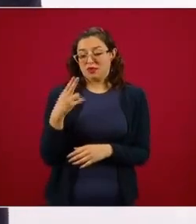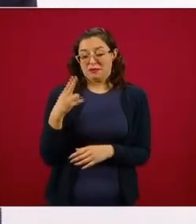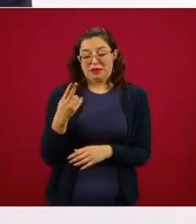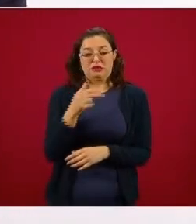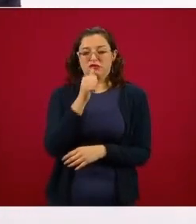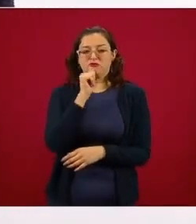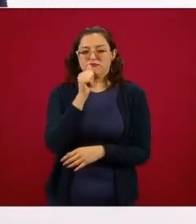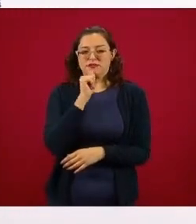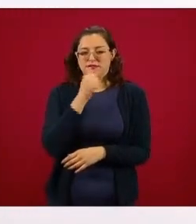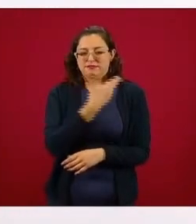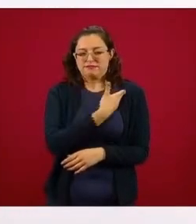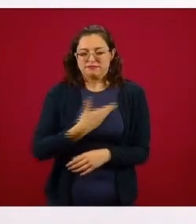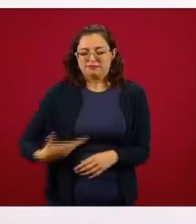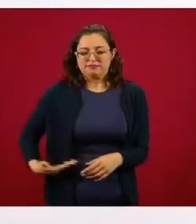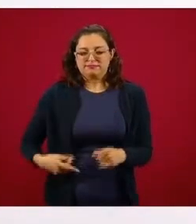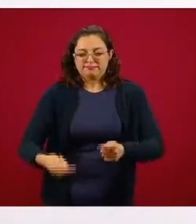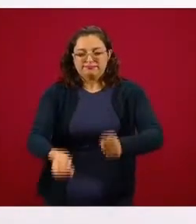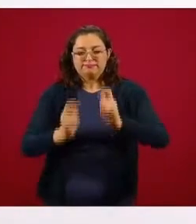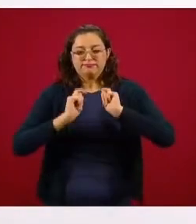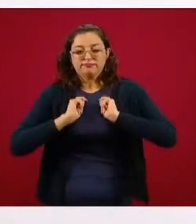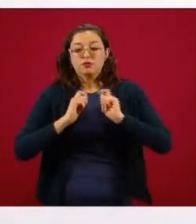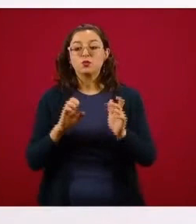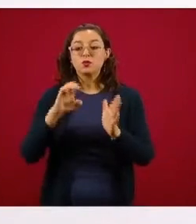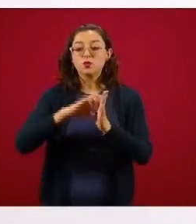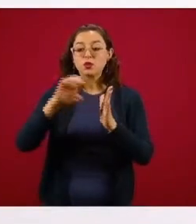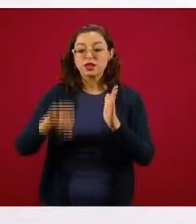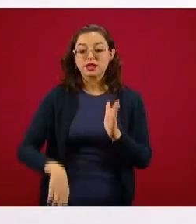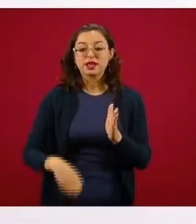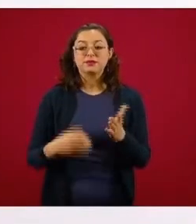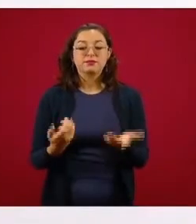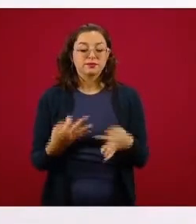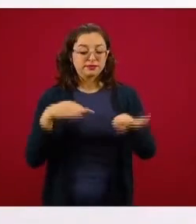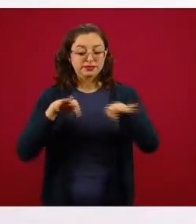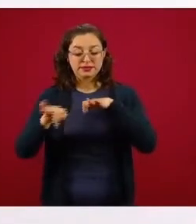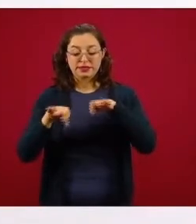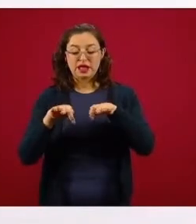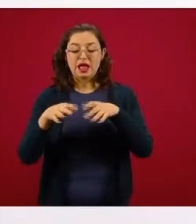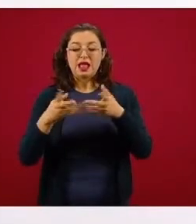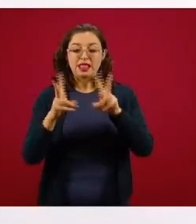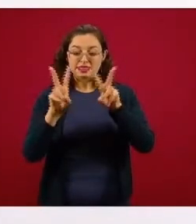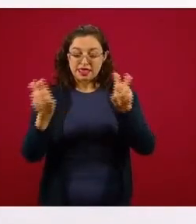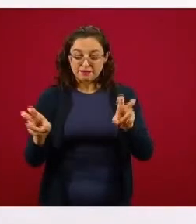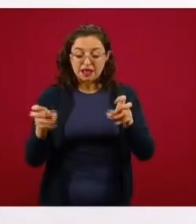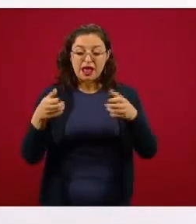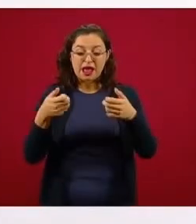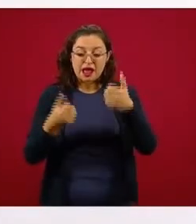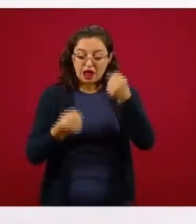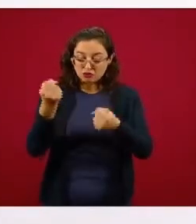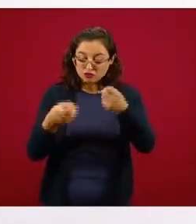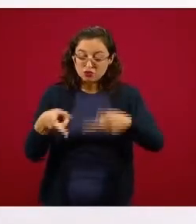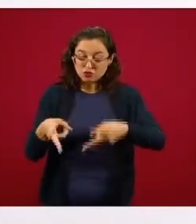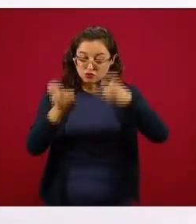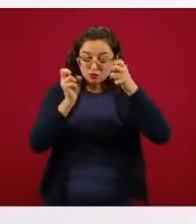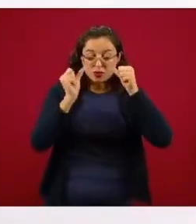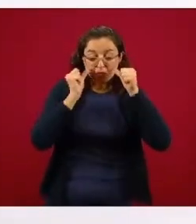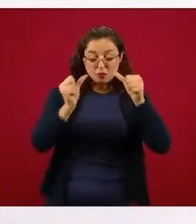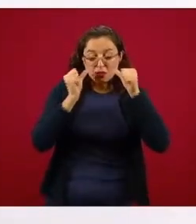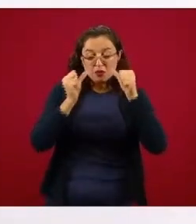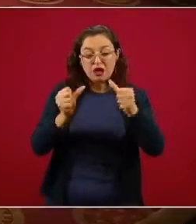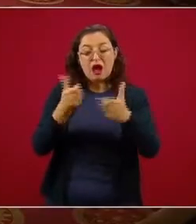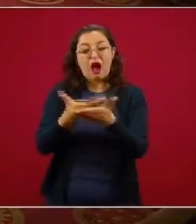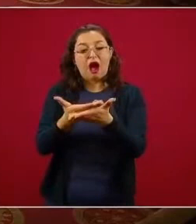de la República. Por ejemplo, el robo de vehículo de entonces a la fecha ha disminuido